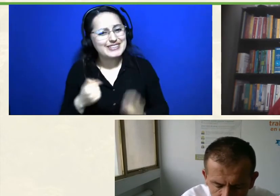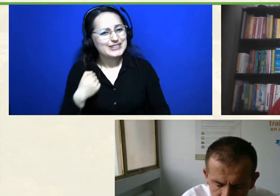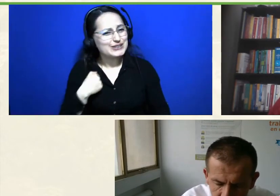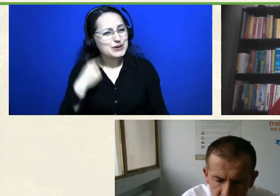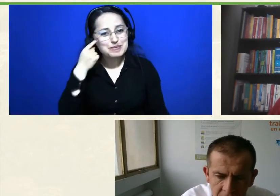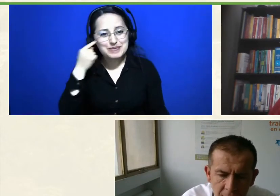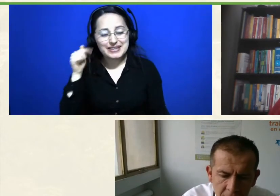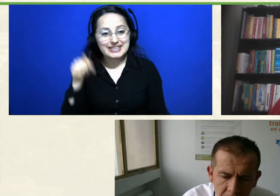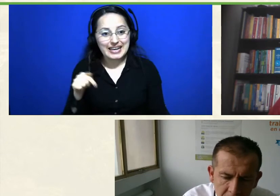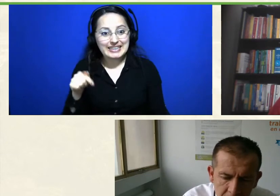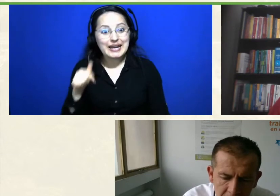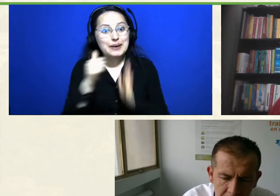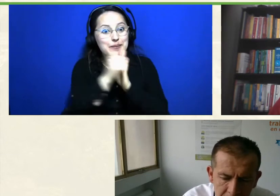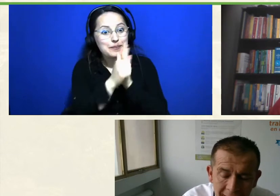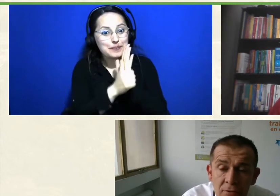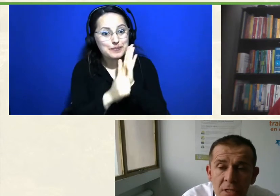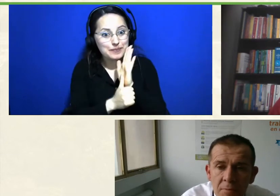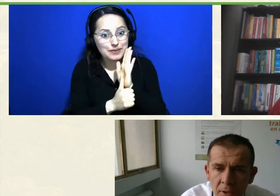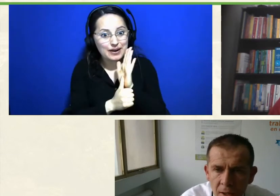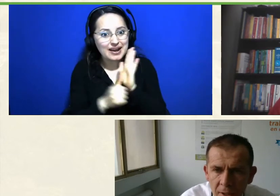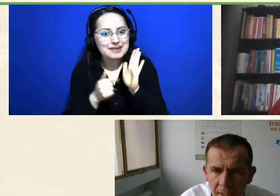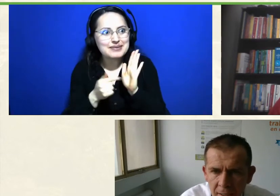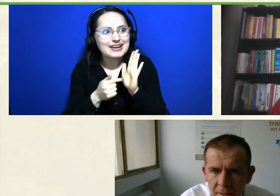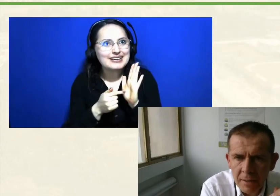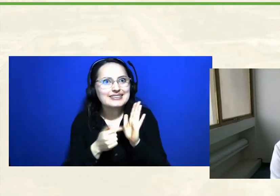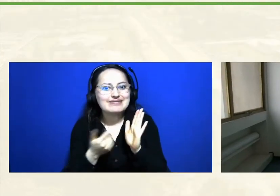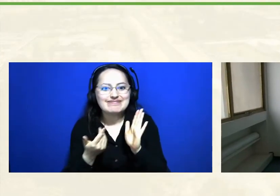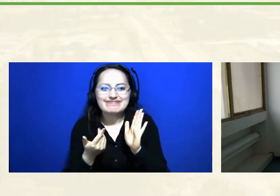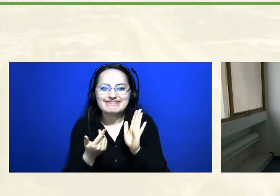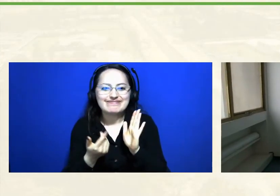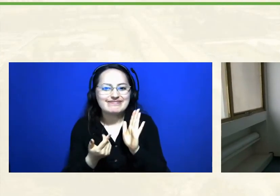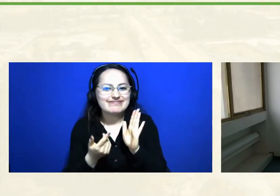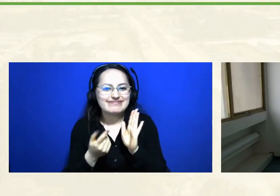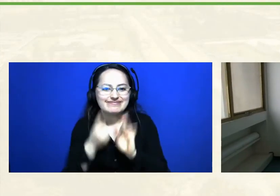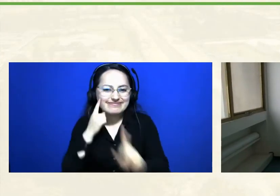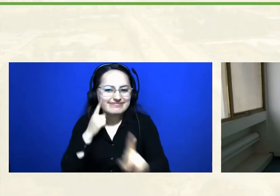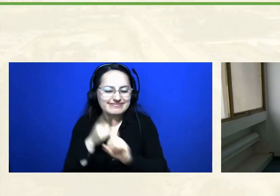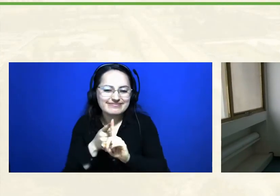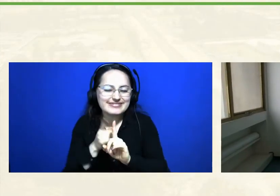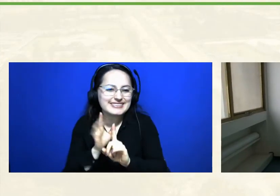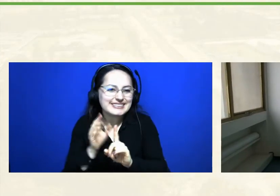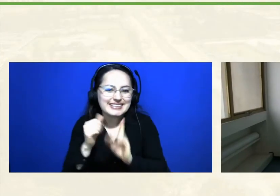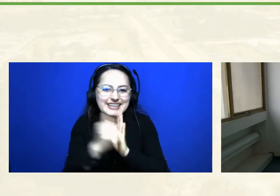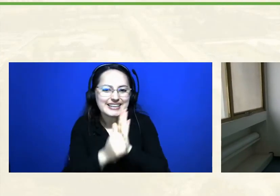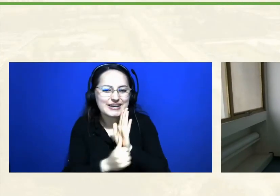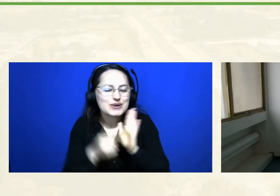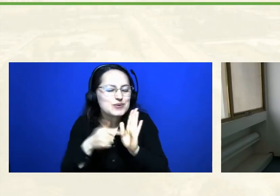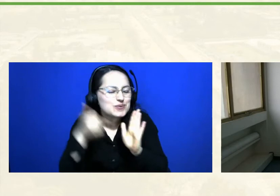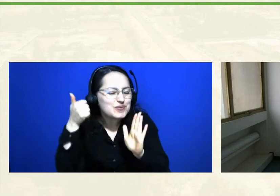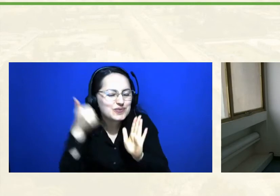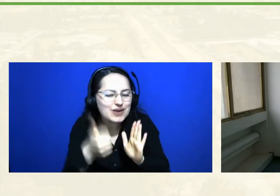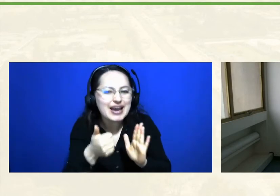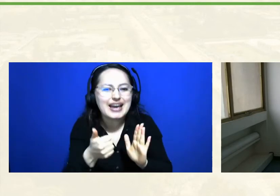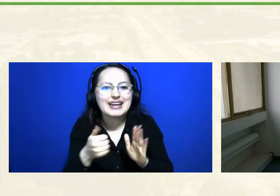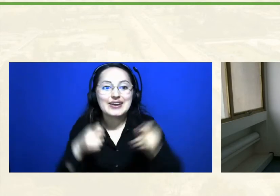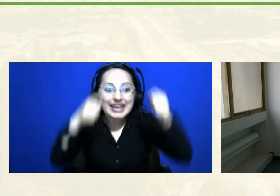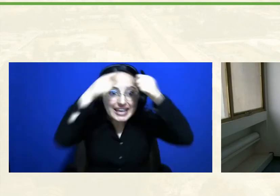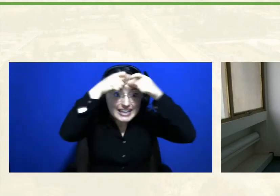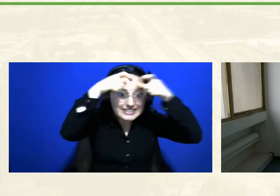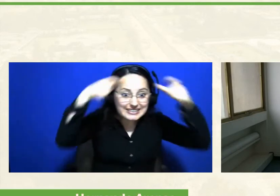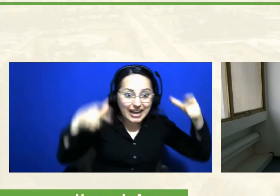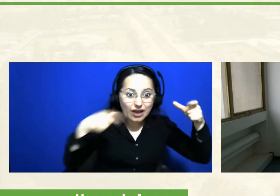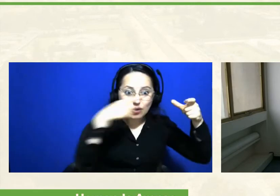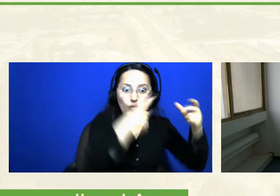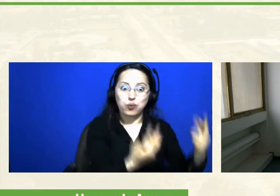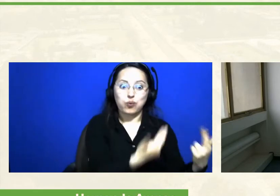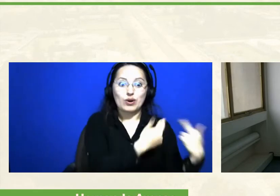como lo dije al principio, es el menos explorado de la ley 388. Es un mecanismo donde el Estado reflexiona sobre